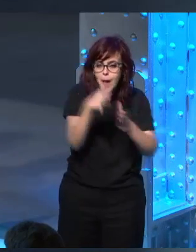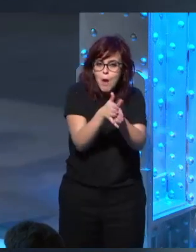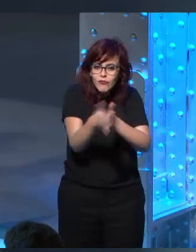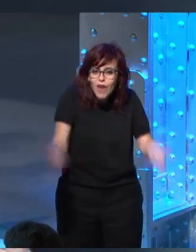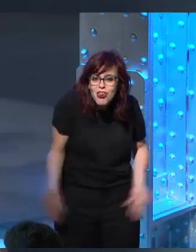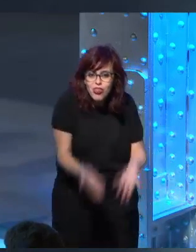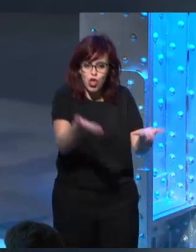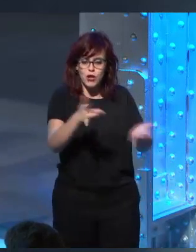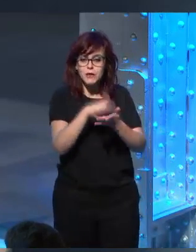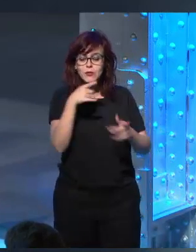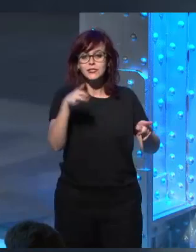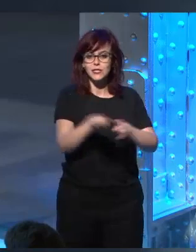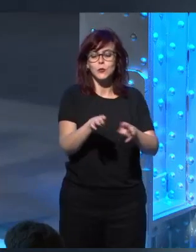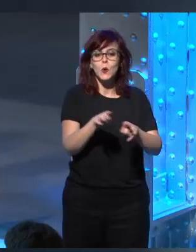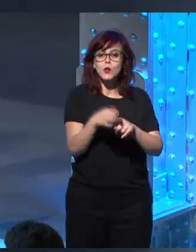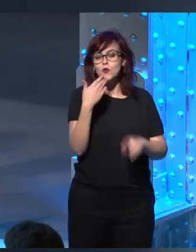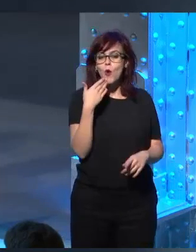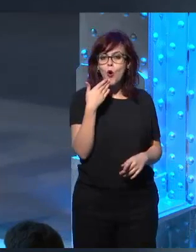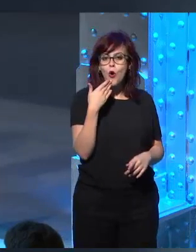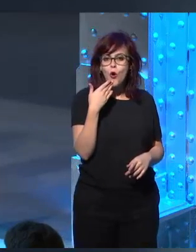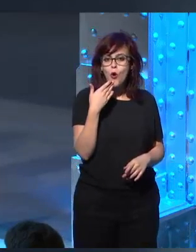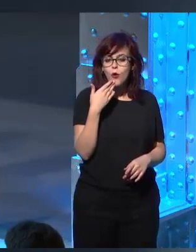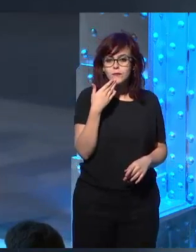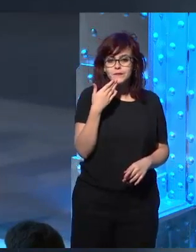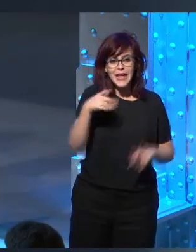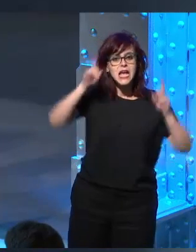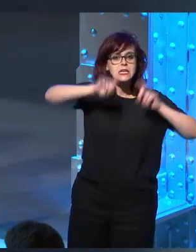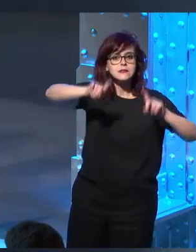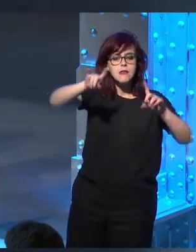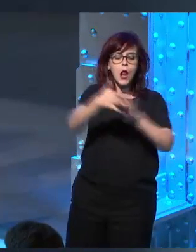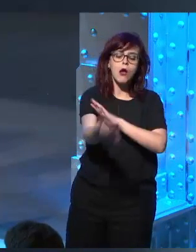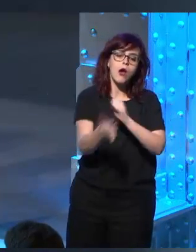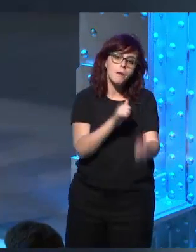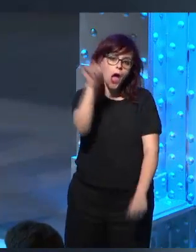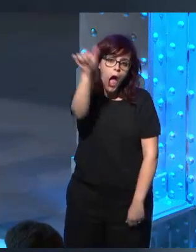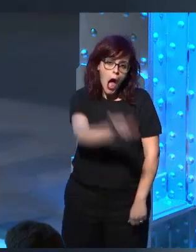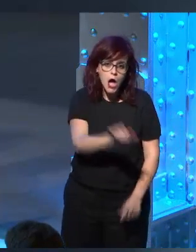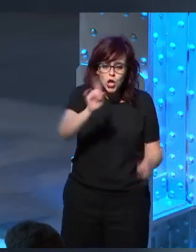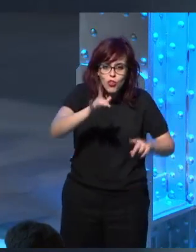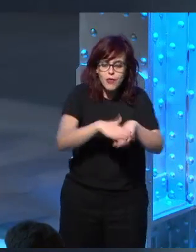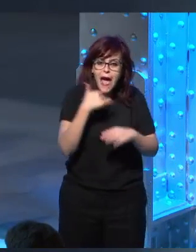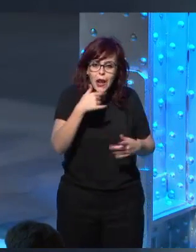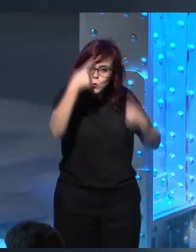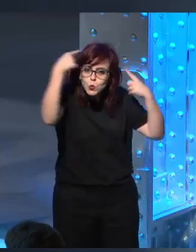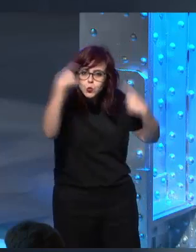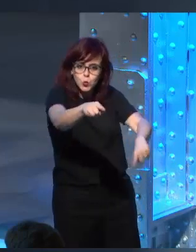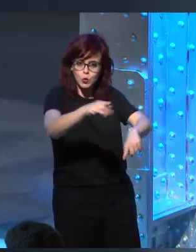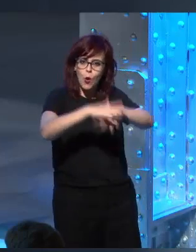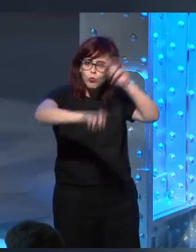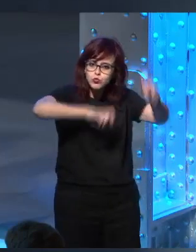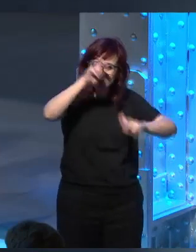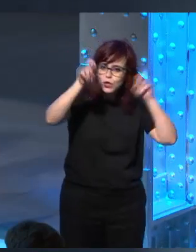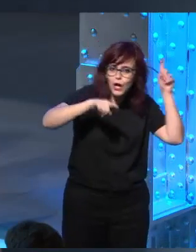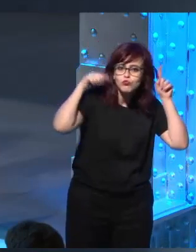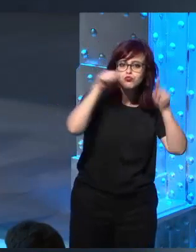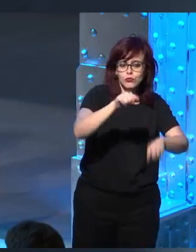linternas más que enseñándoles algo que tienen que calcar. Creo que eso es en fin, ir a una educación